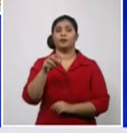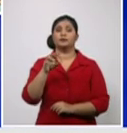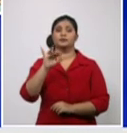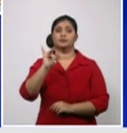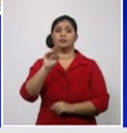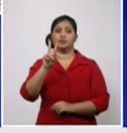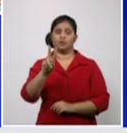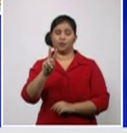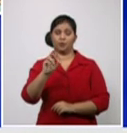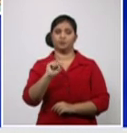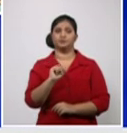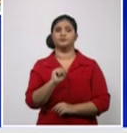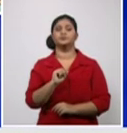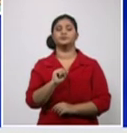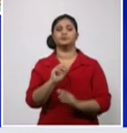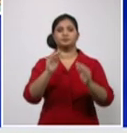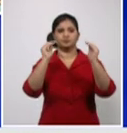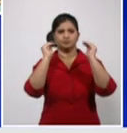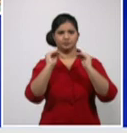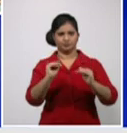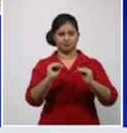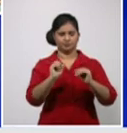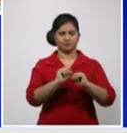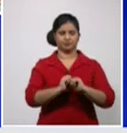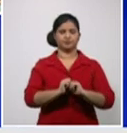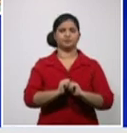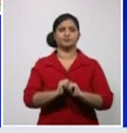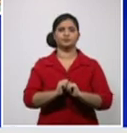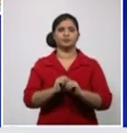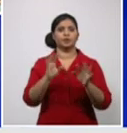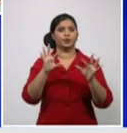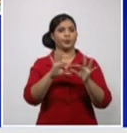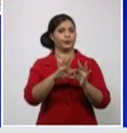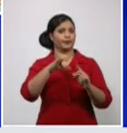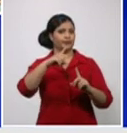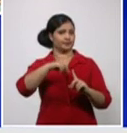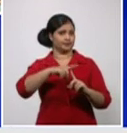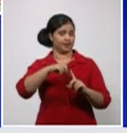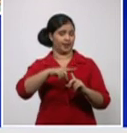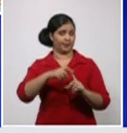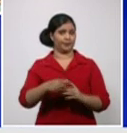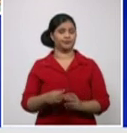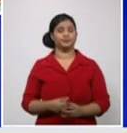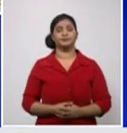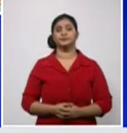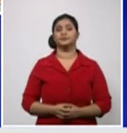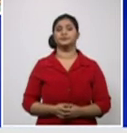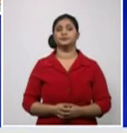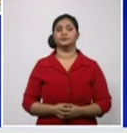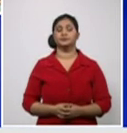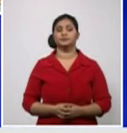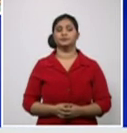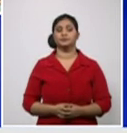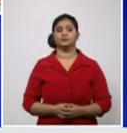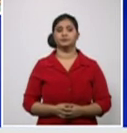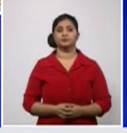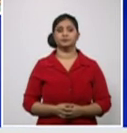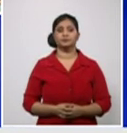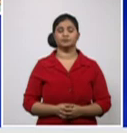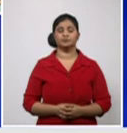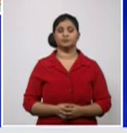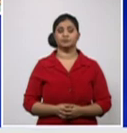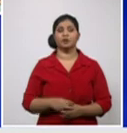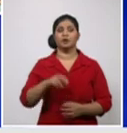272,04, le sigue la provincia de Guantánamo con una tasa de